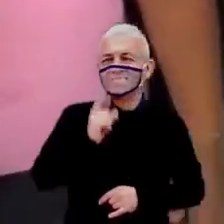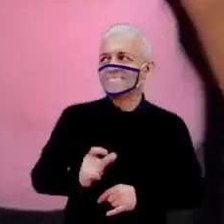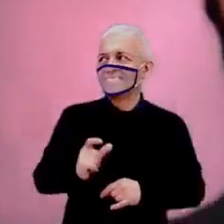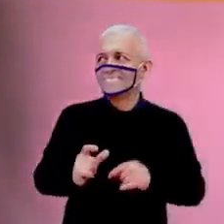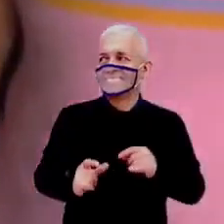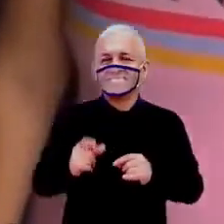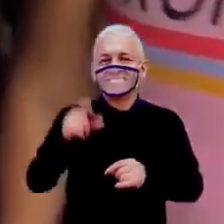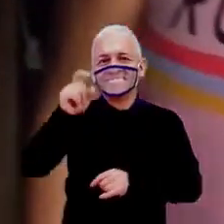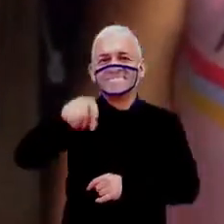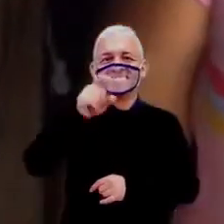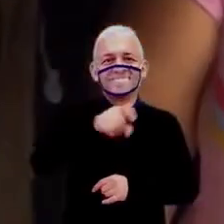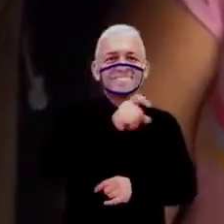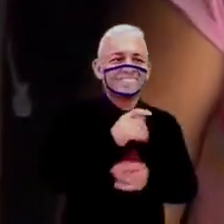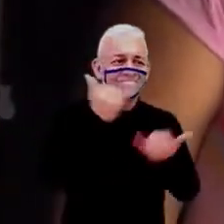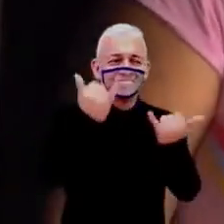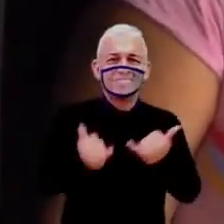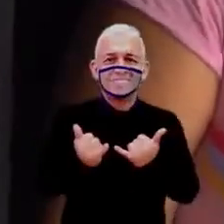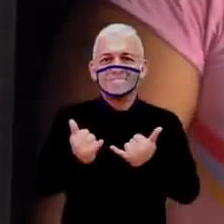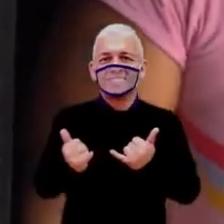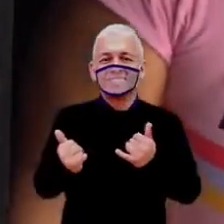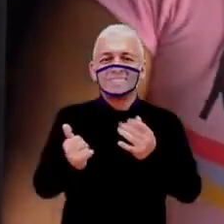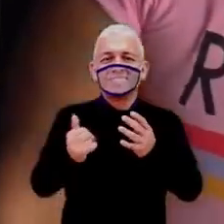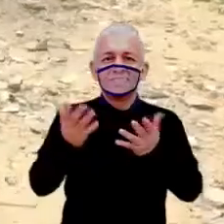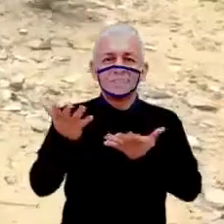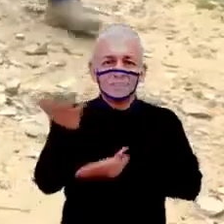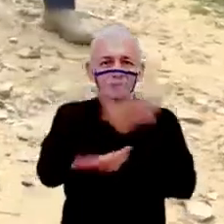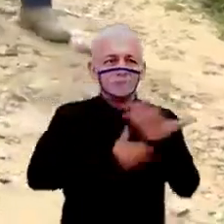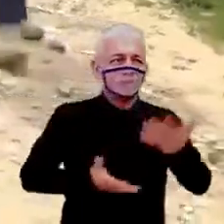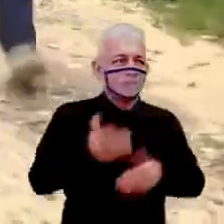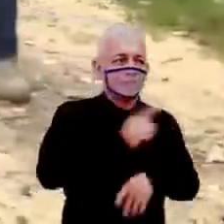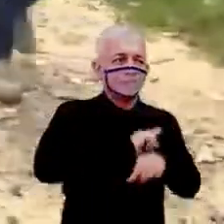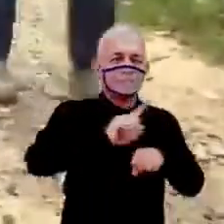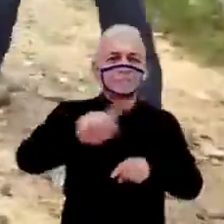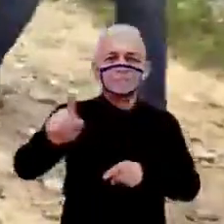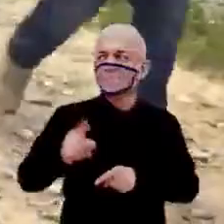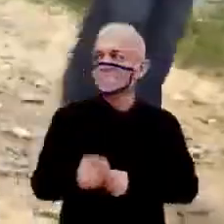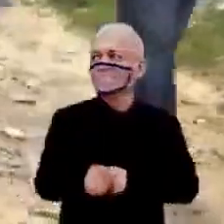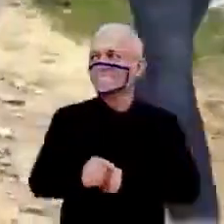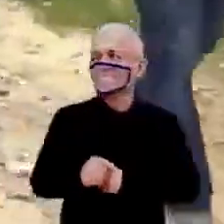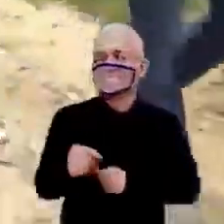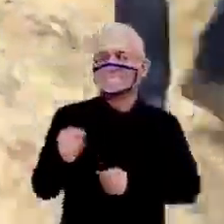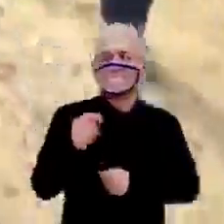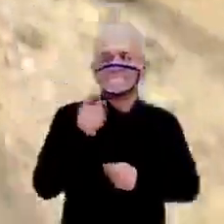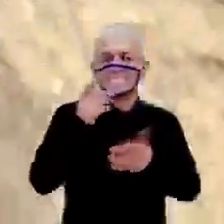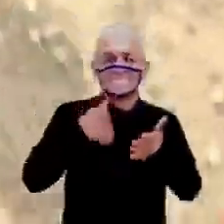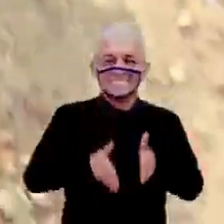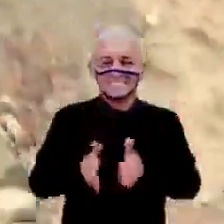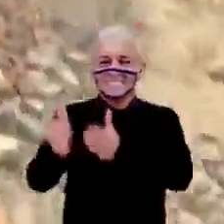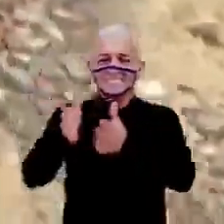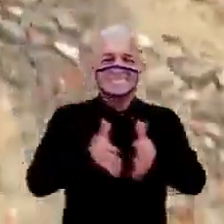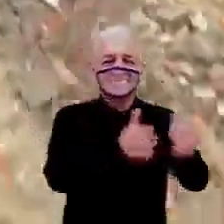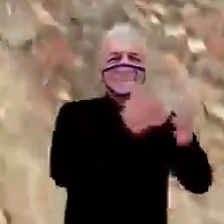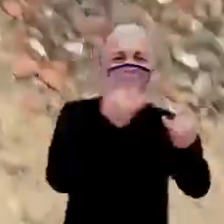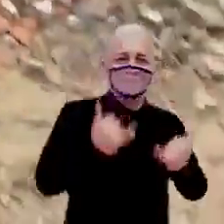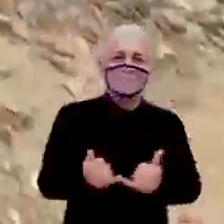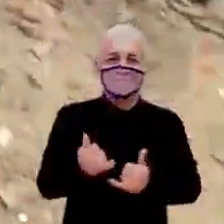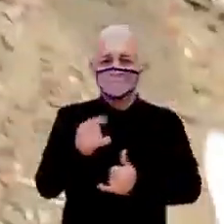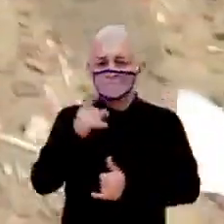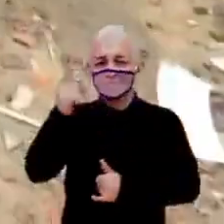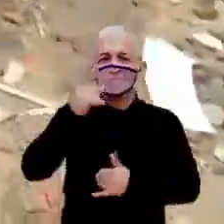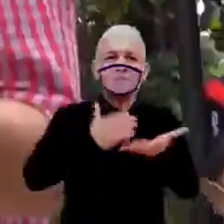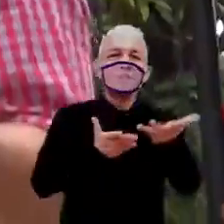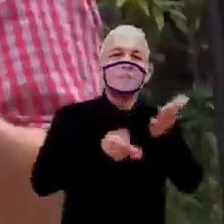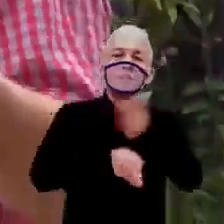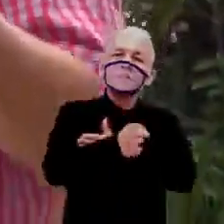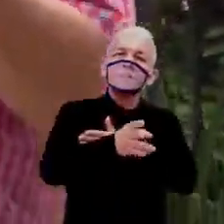de sus necesidades. Y esa ha sido la consigna durante tanto tiempo. Nosotros nos debemos a la comunidad. Y cuando salimos y caminamos